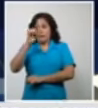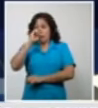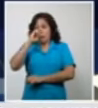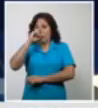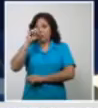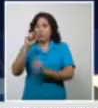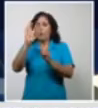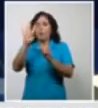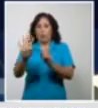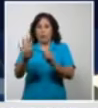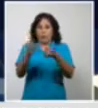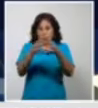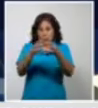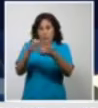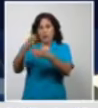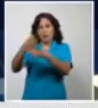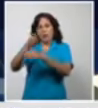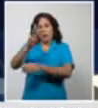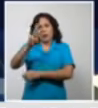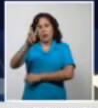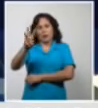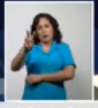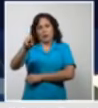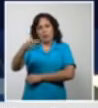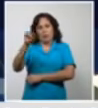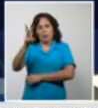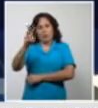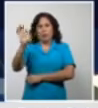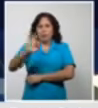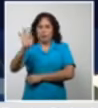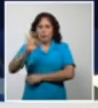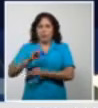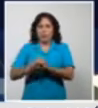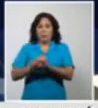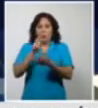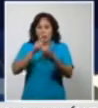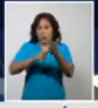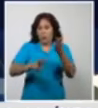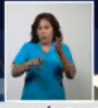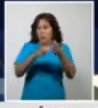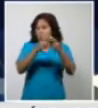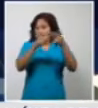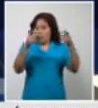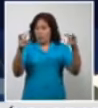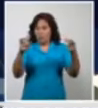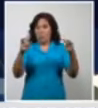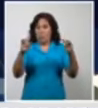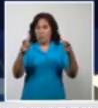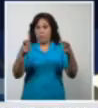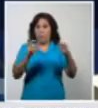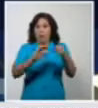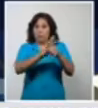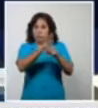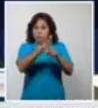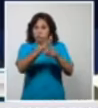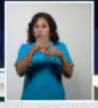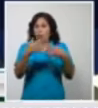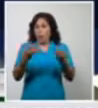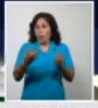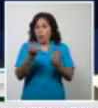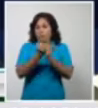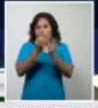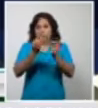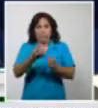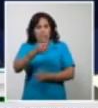es el 33,3%. La provincia con mayor número de casos confirmados en el